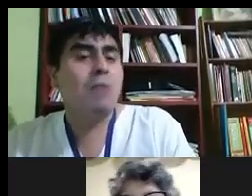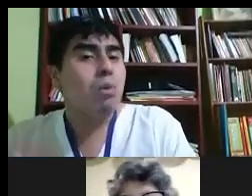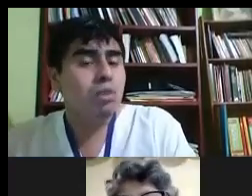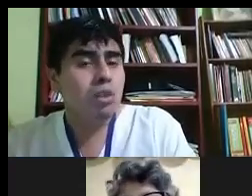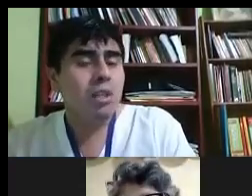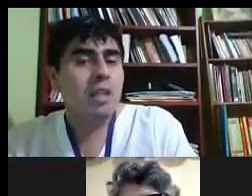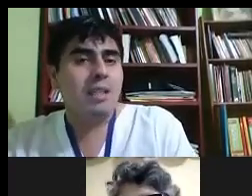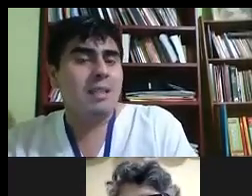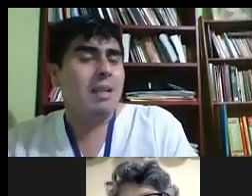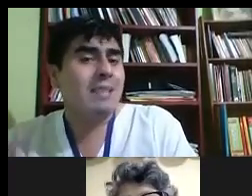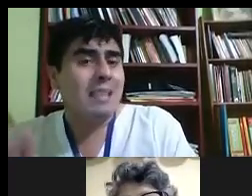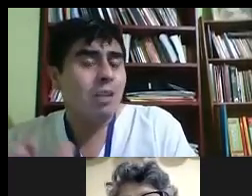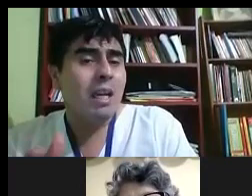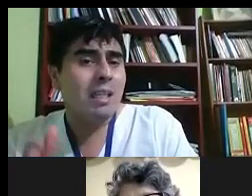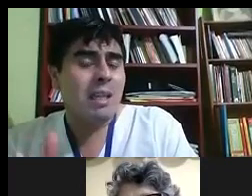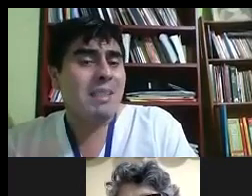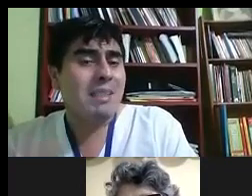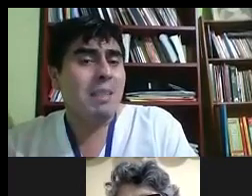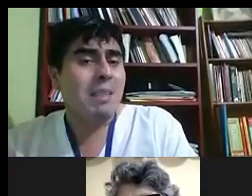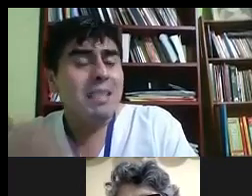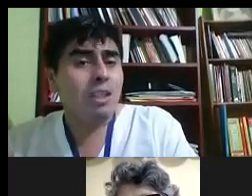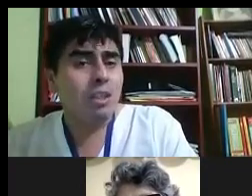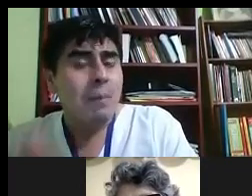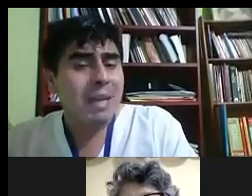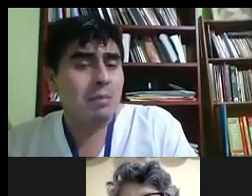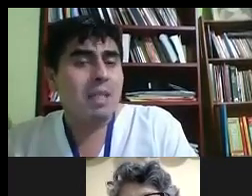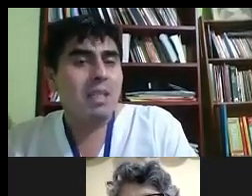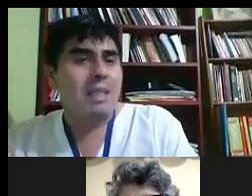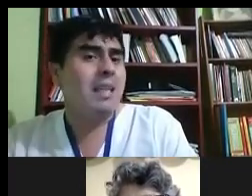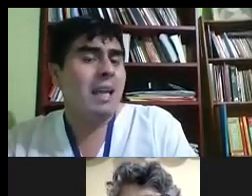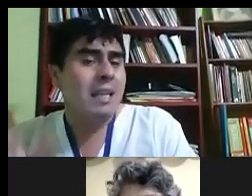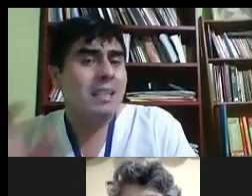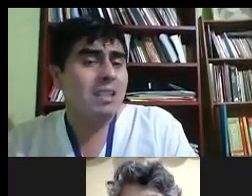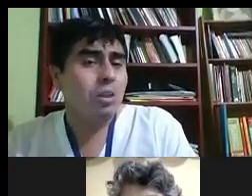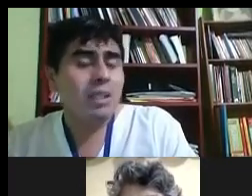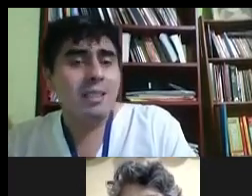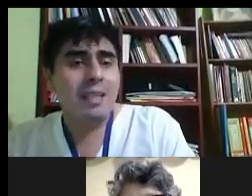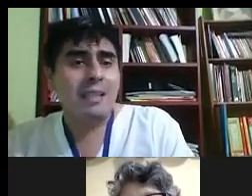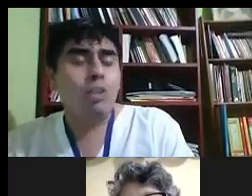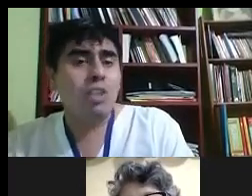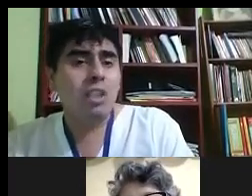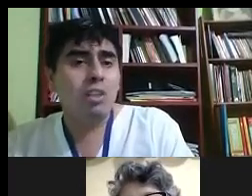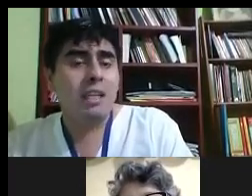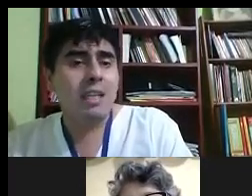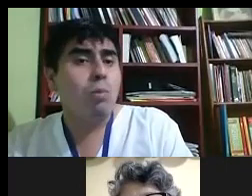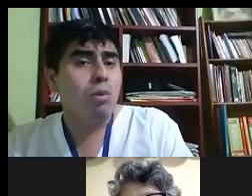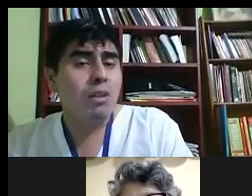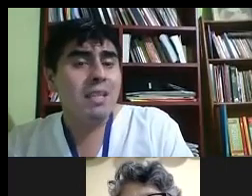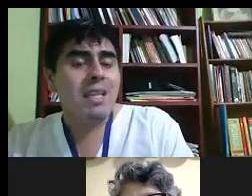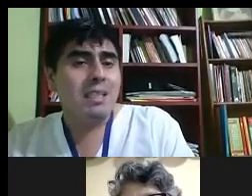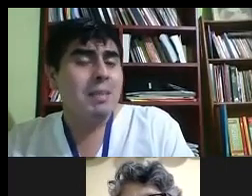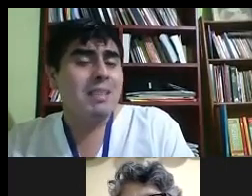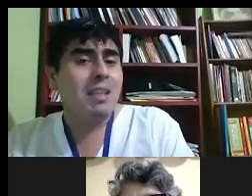digamos, expulsión hasta llegar a una capacidad ventilatoria máxima. El agente residual, que es la cantidad de oxígeno que queda en los